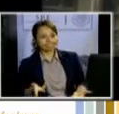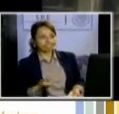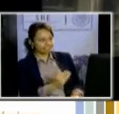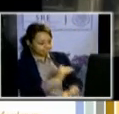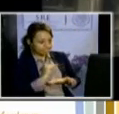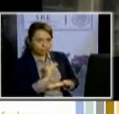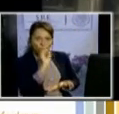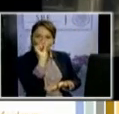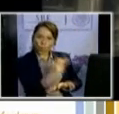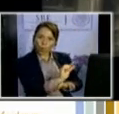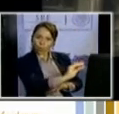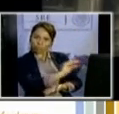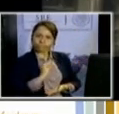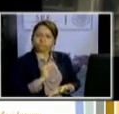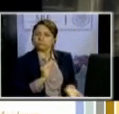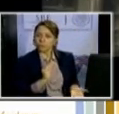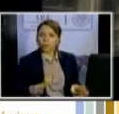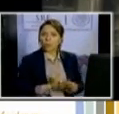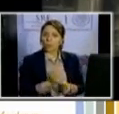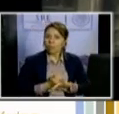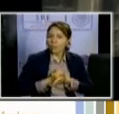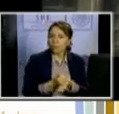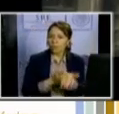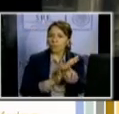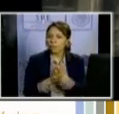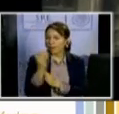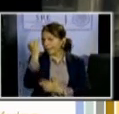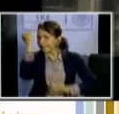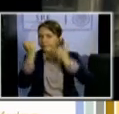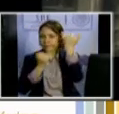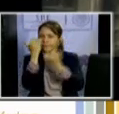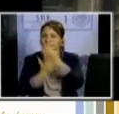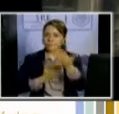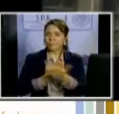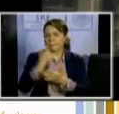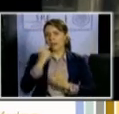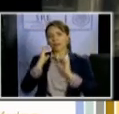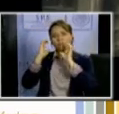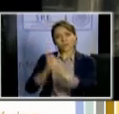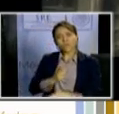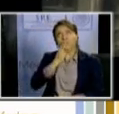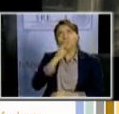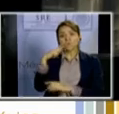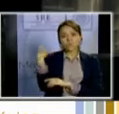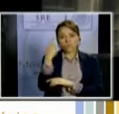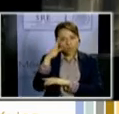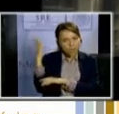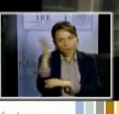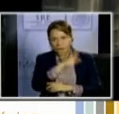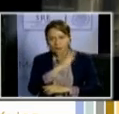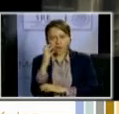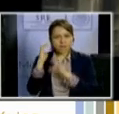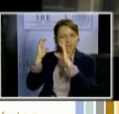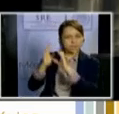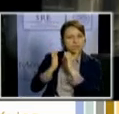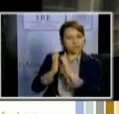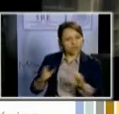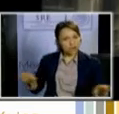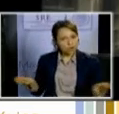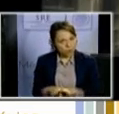¿Hay paradojas? Sí, por supuesto. El mayor nivel de bienestar en la región está profundizando el patrón